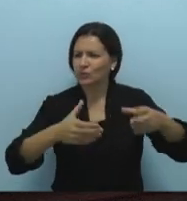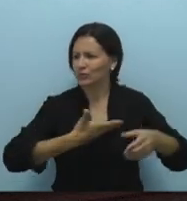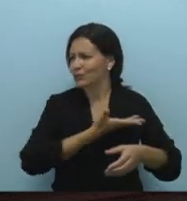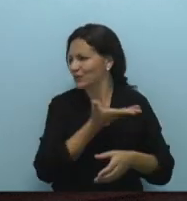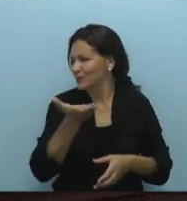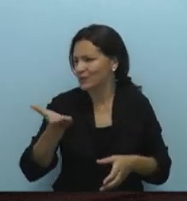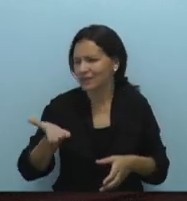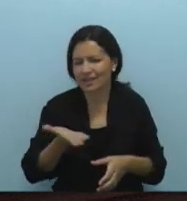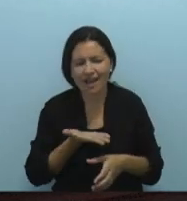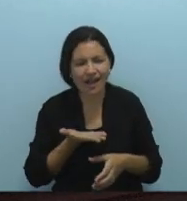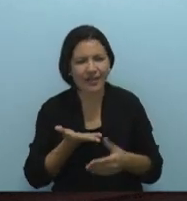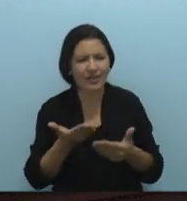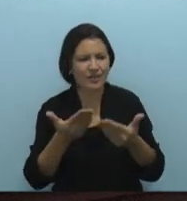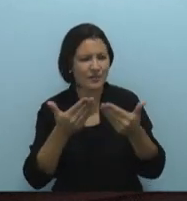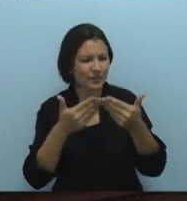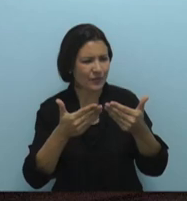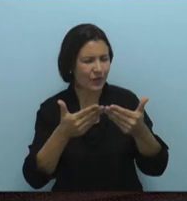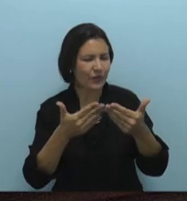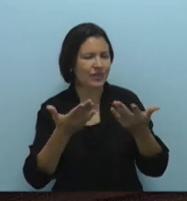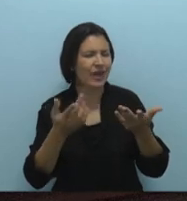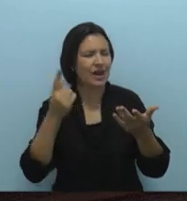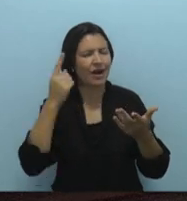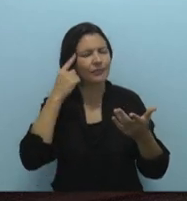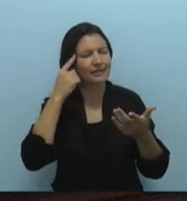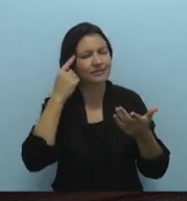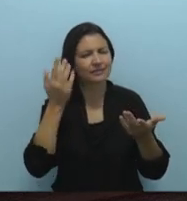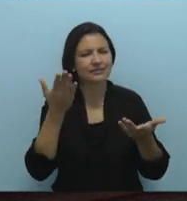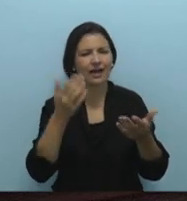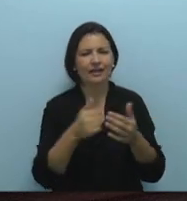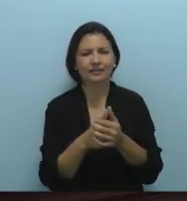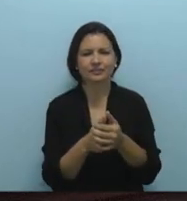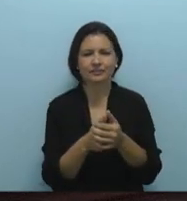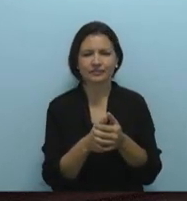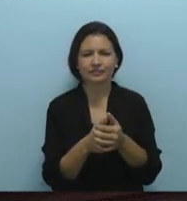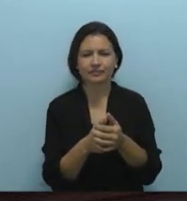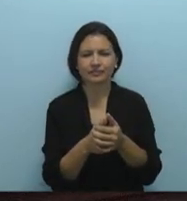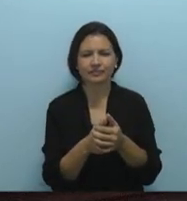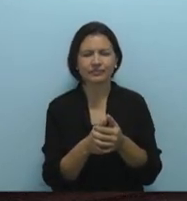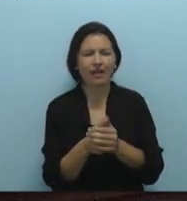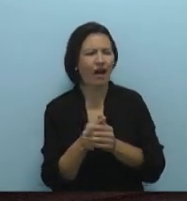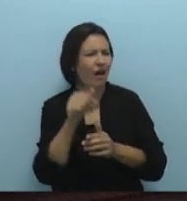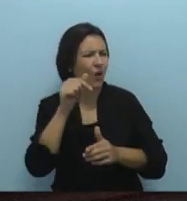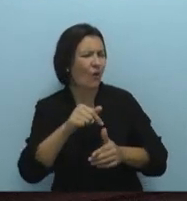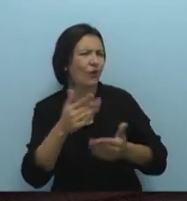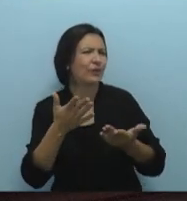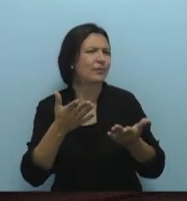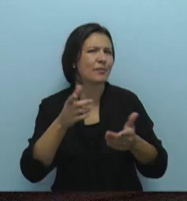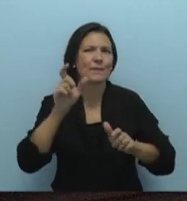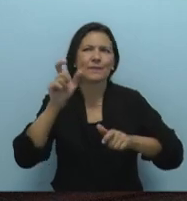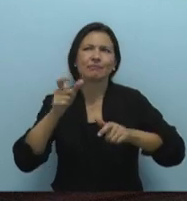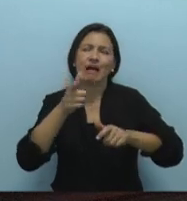un momento donde estamos persuadidos por escuchar esto del sálvese quien pueda,